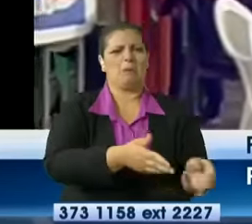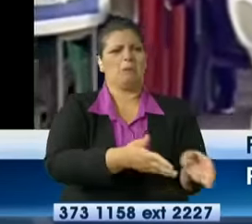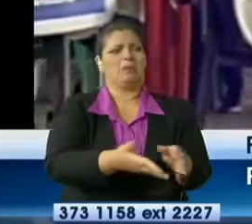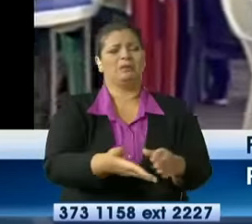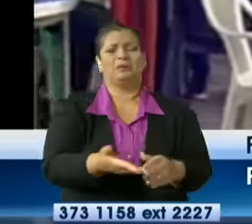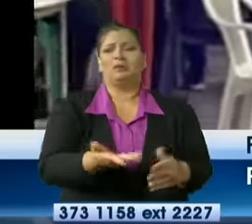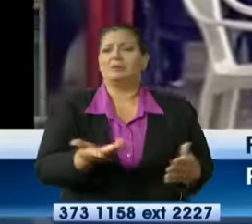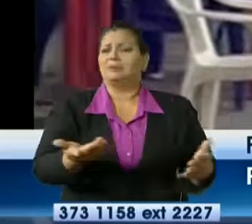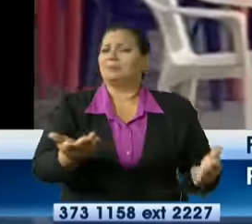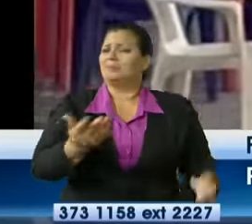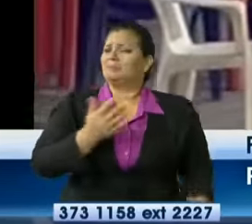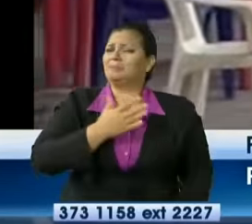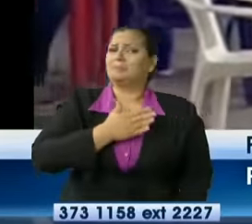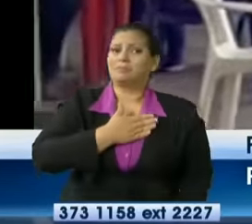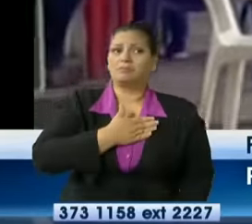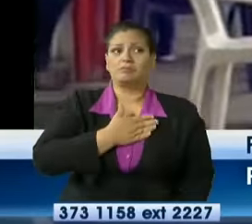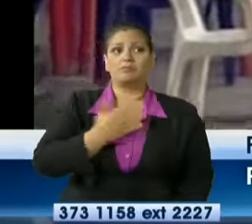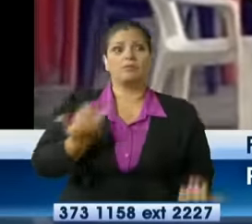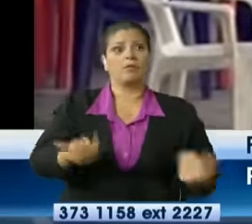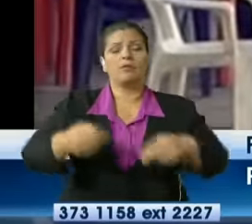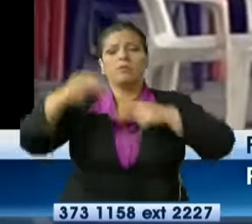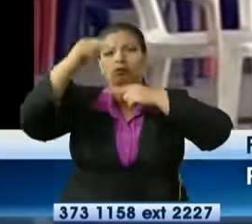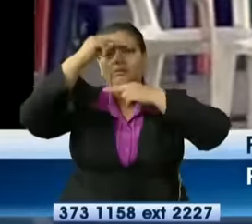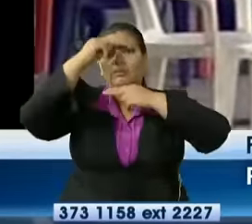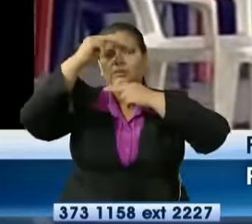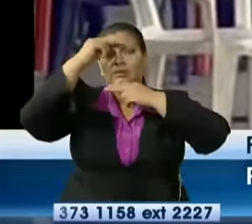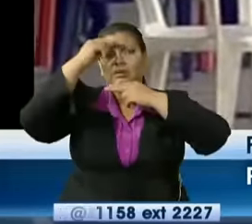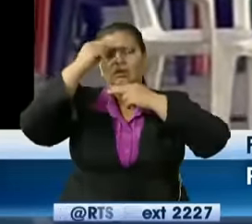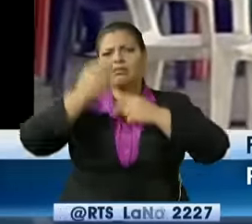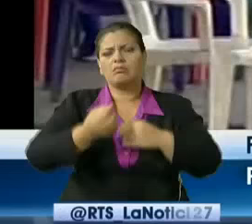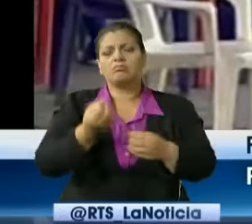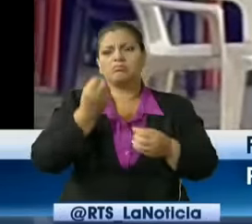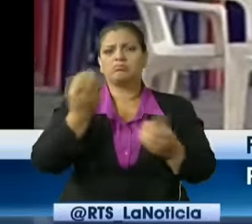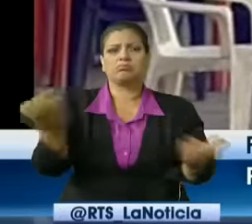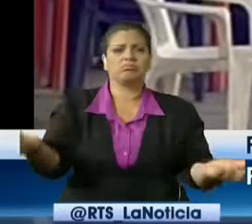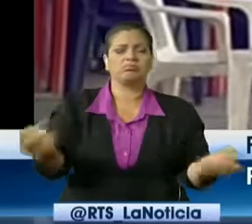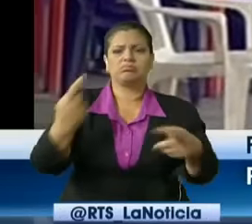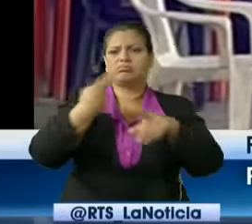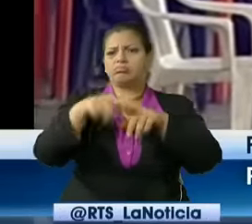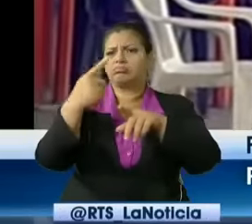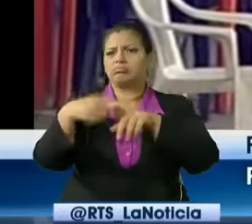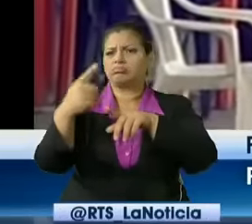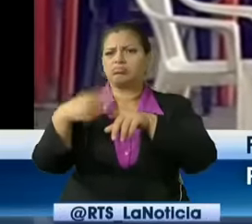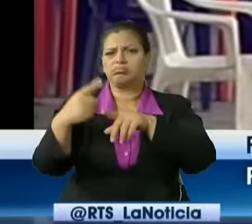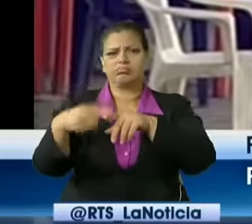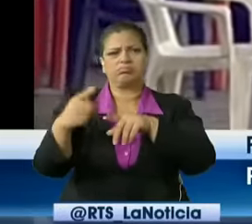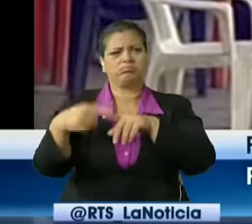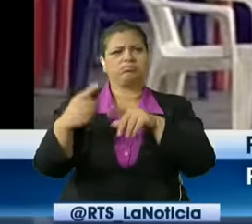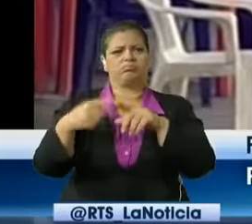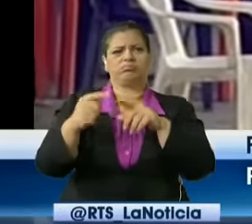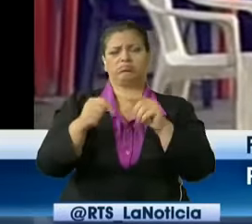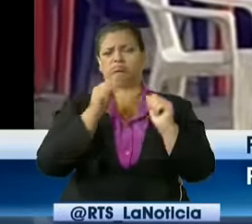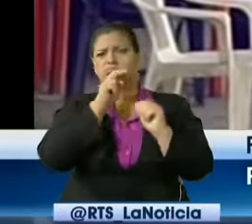noticia, en todo, en los medios de comunicaciones. Pero esto es